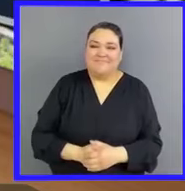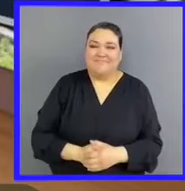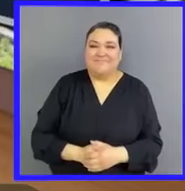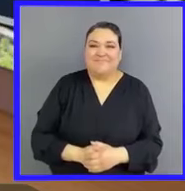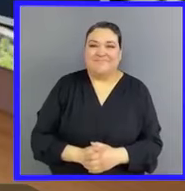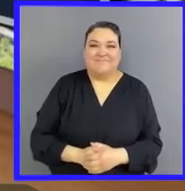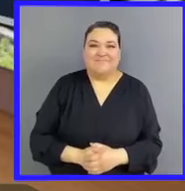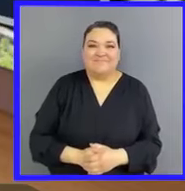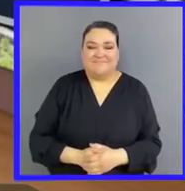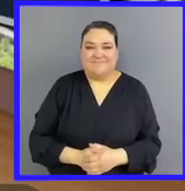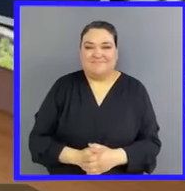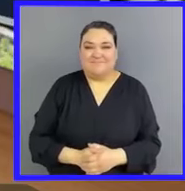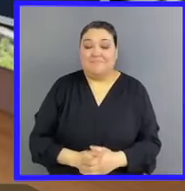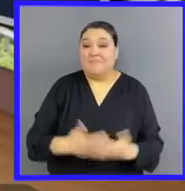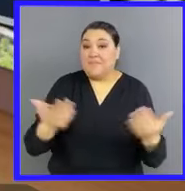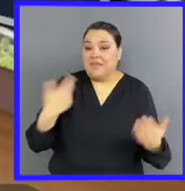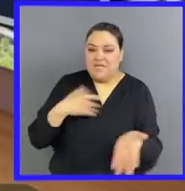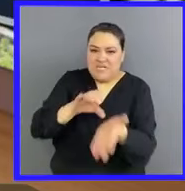Con una inversión total de